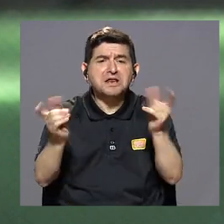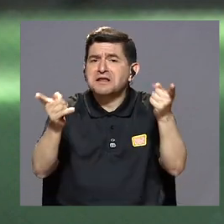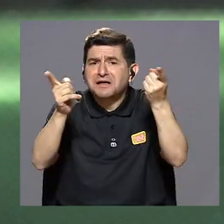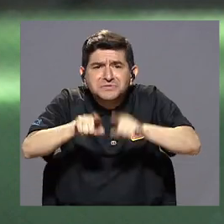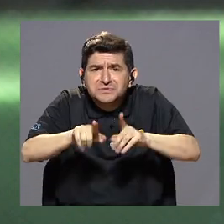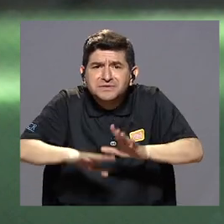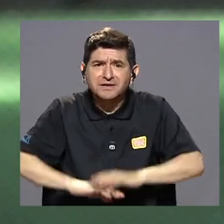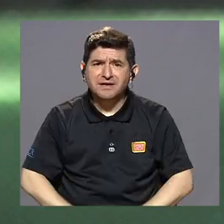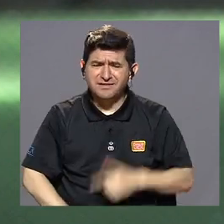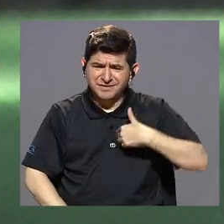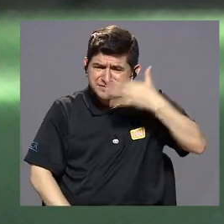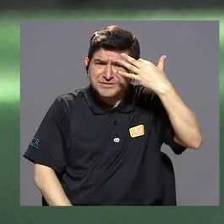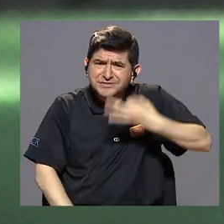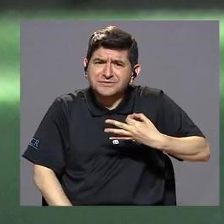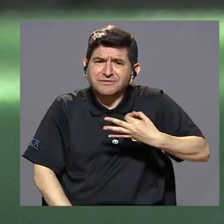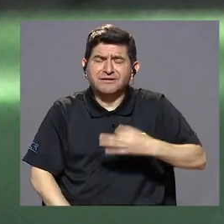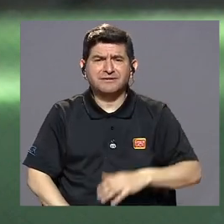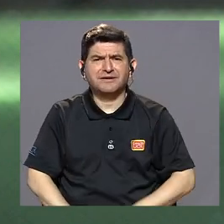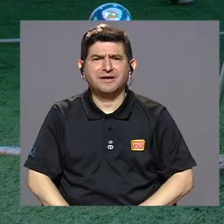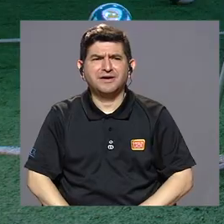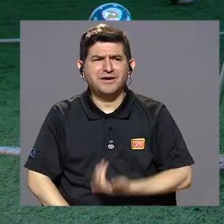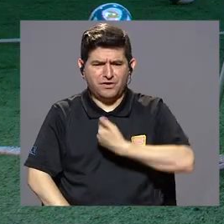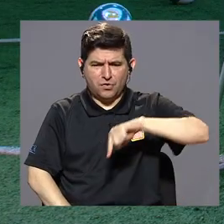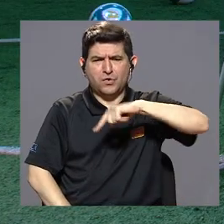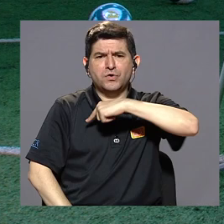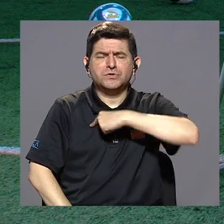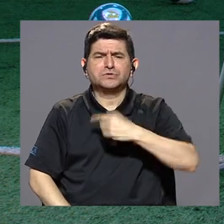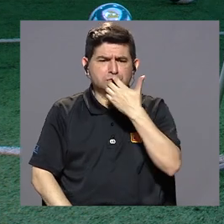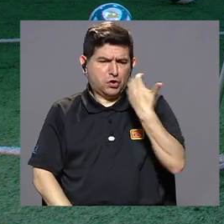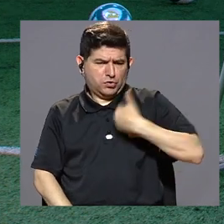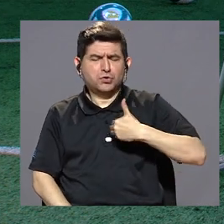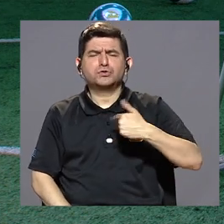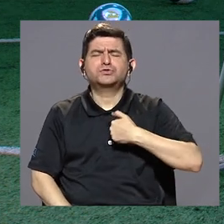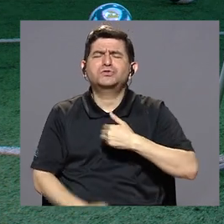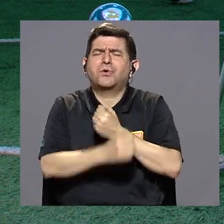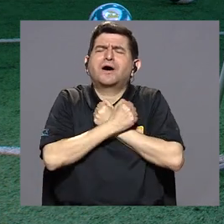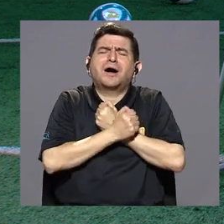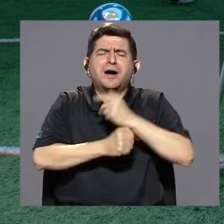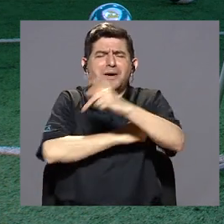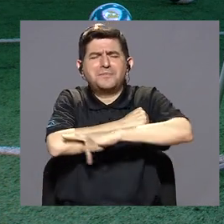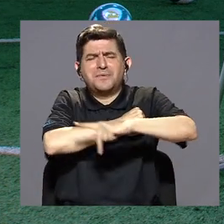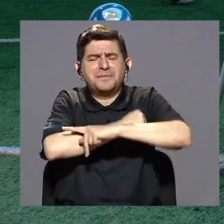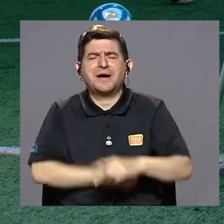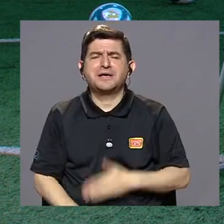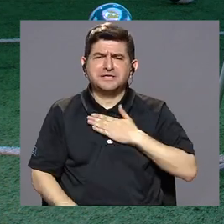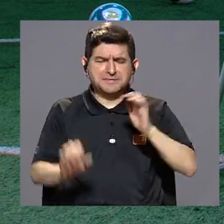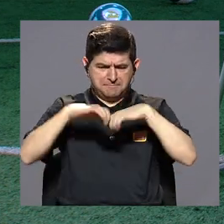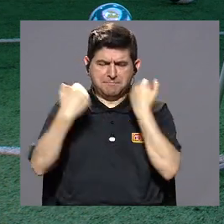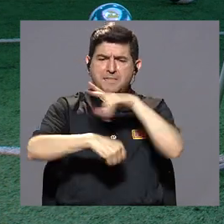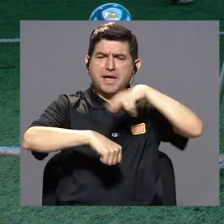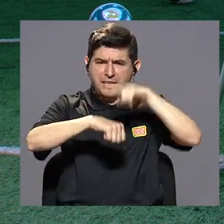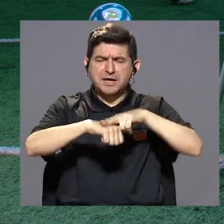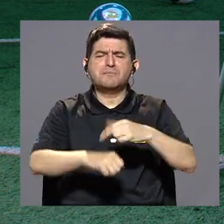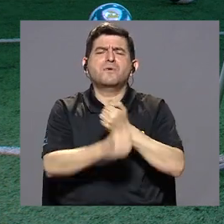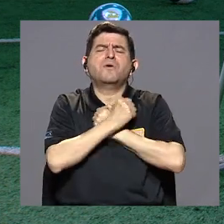Y no pasa nada. Entonces, yo creo que somos privilegiados. Yo amo mi país, amo mi selección, amo el